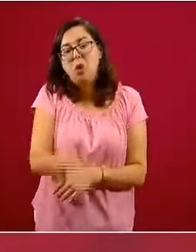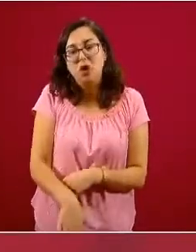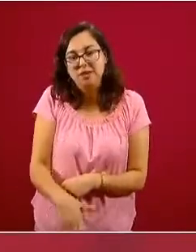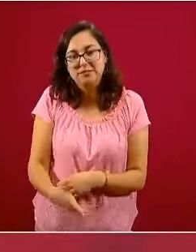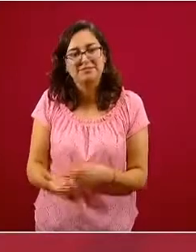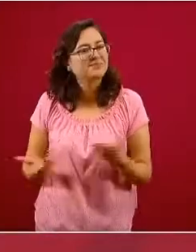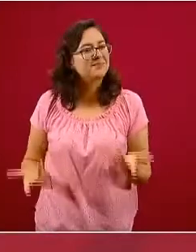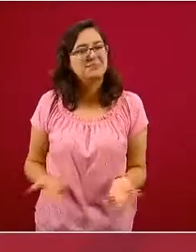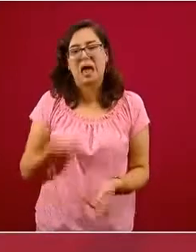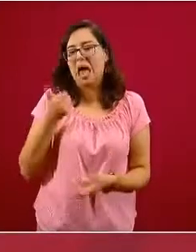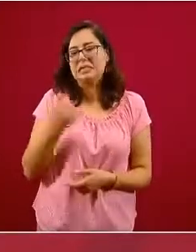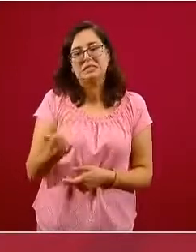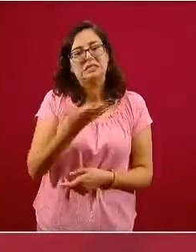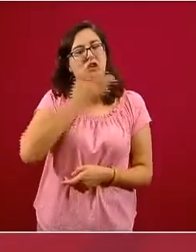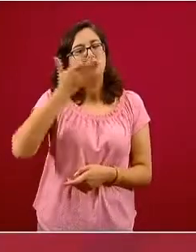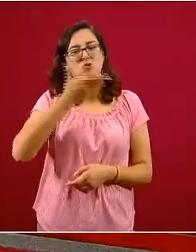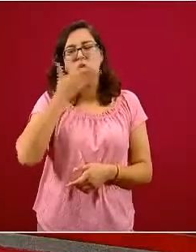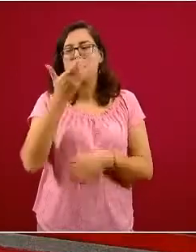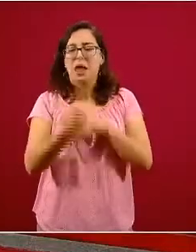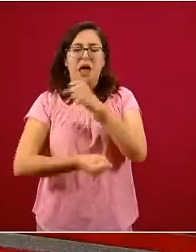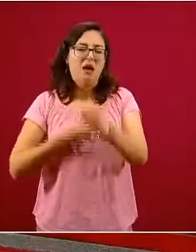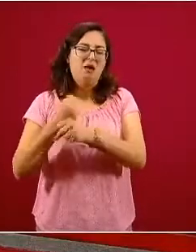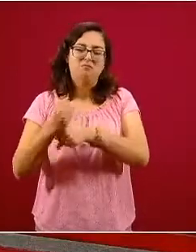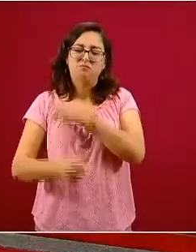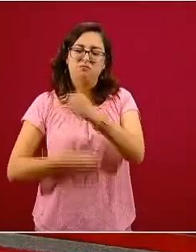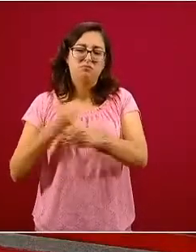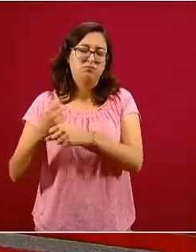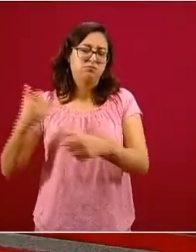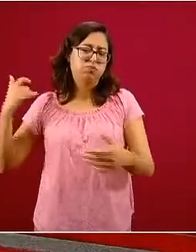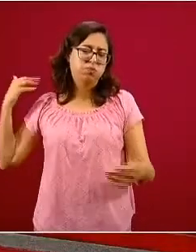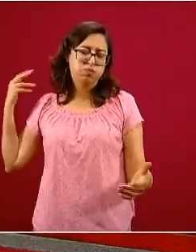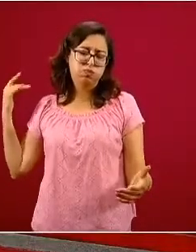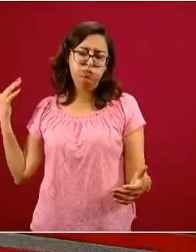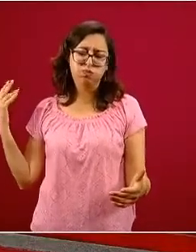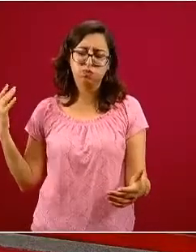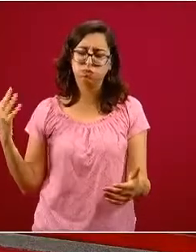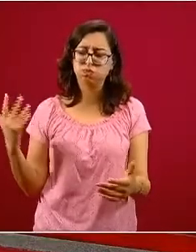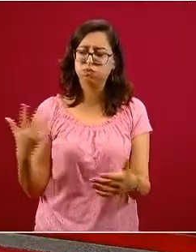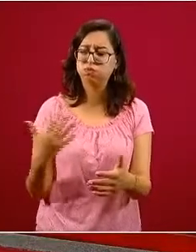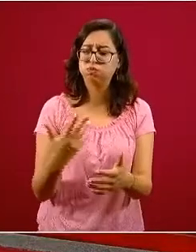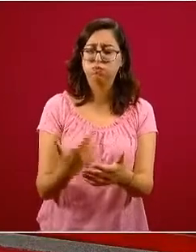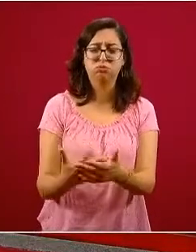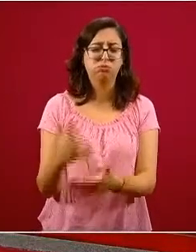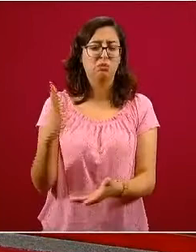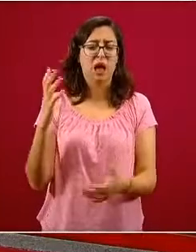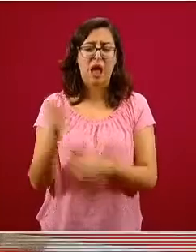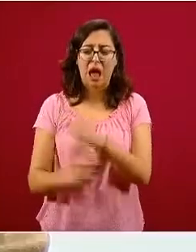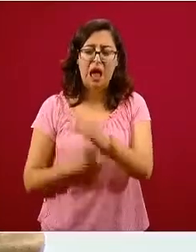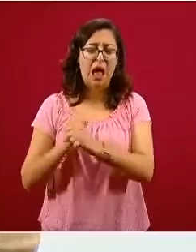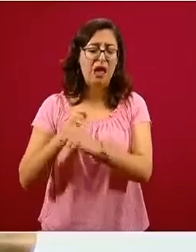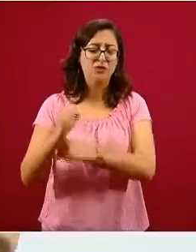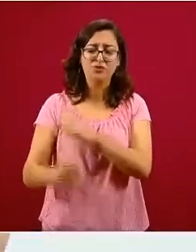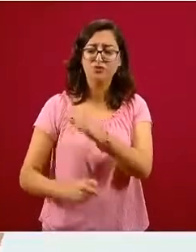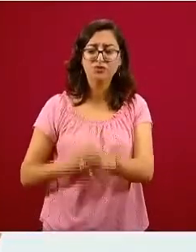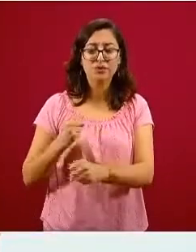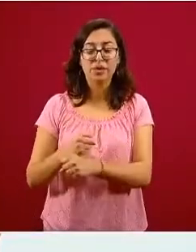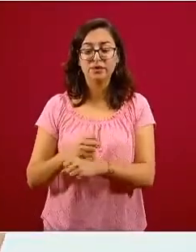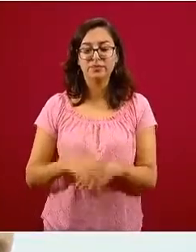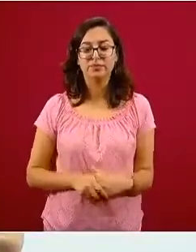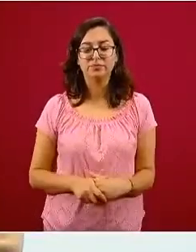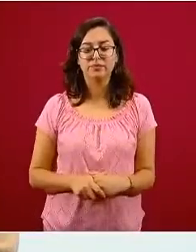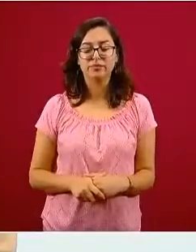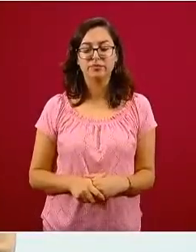conoce por milenios, de hecho, iba a decir siglos, pero no, milenios. En el